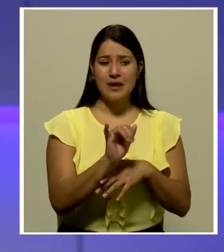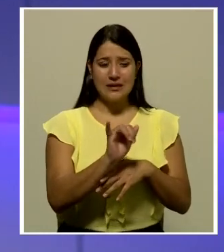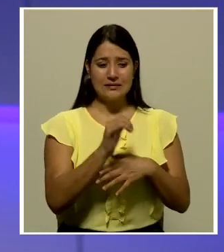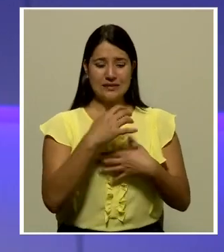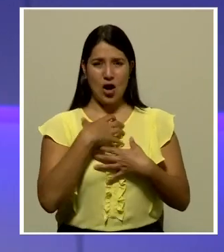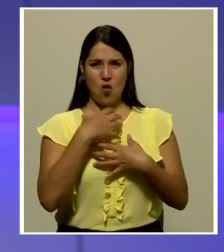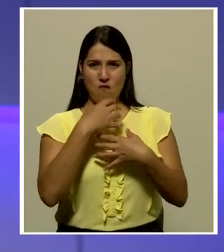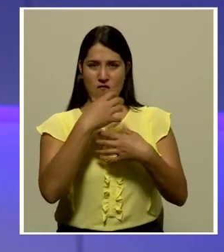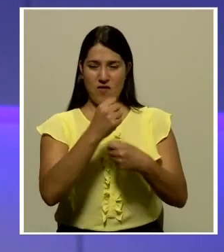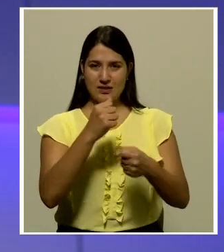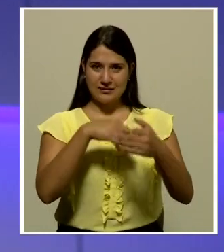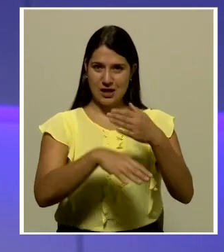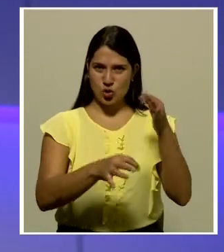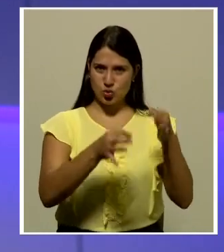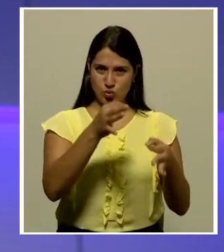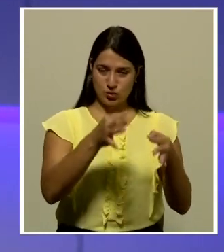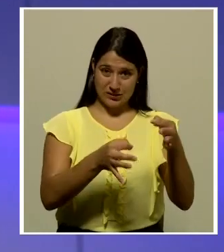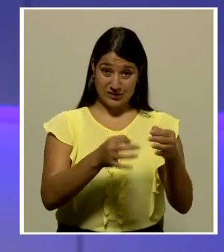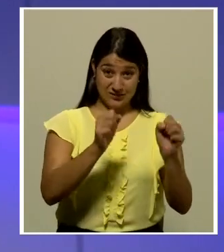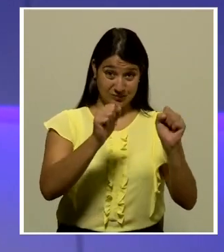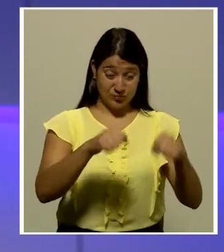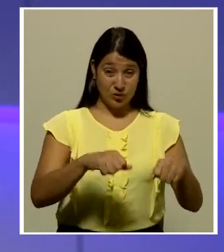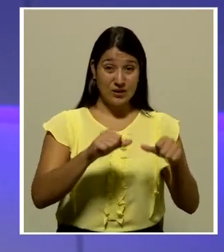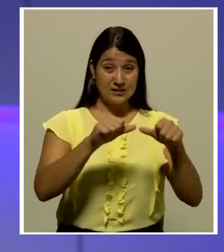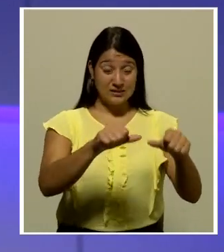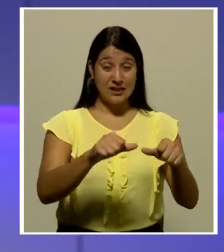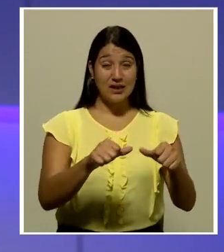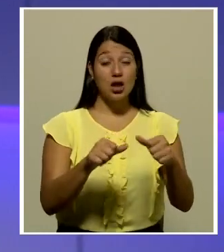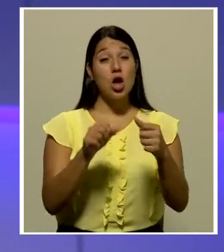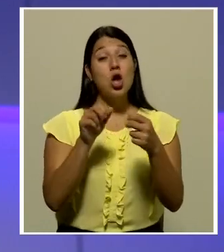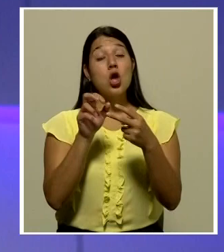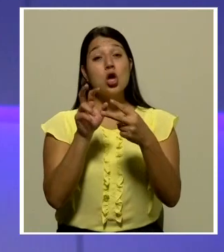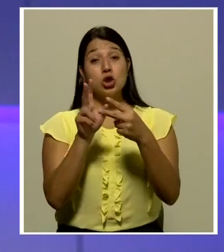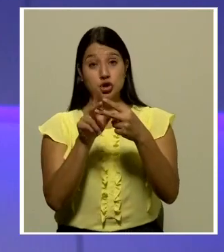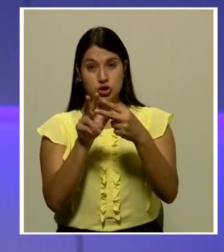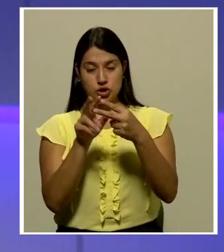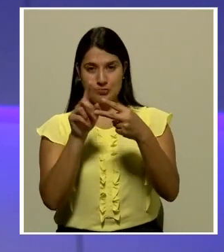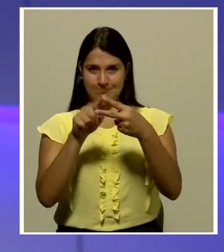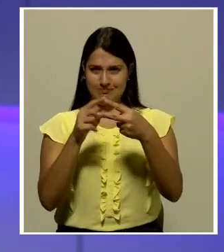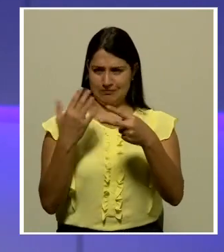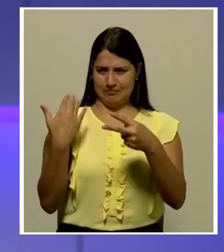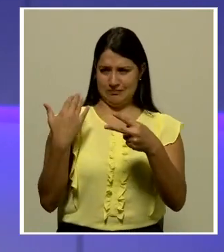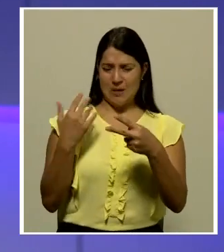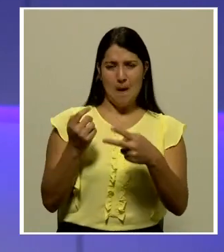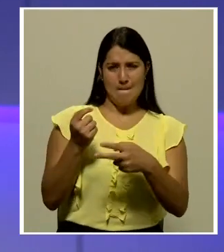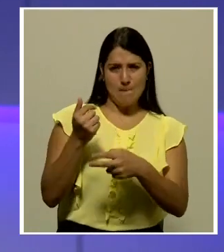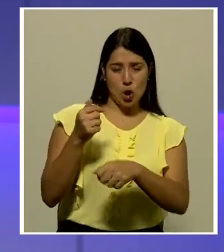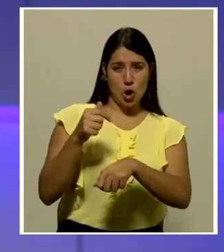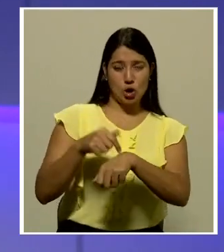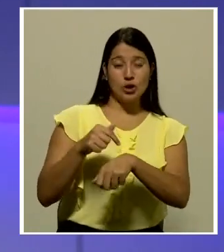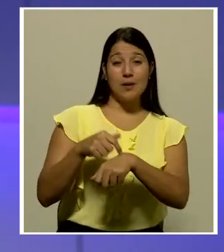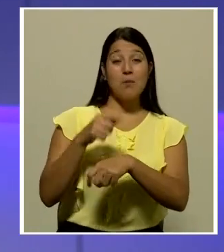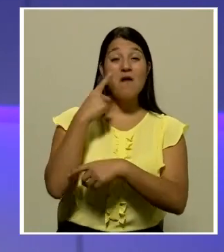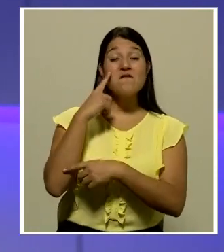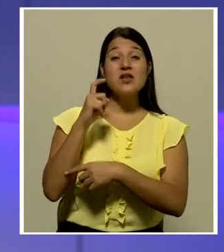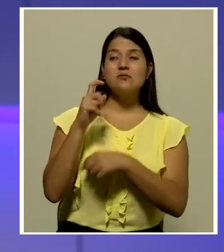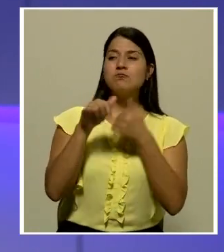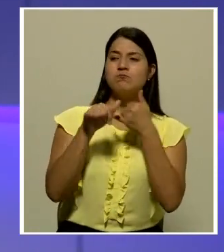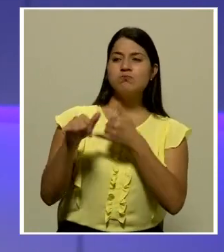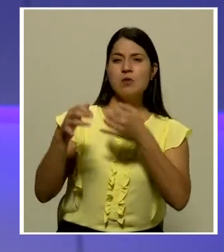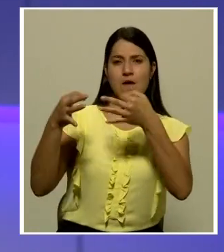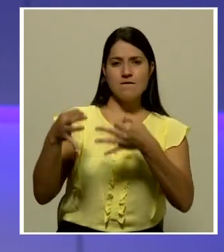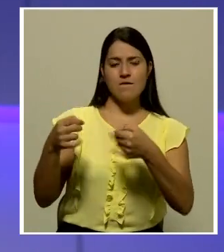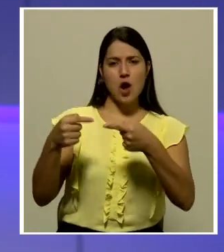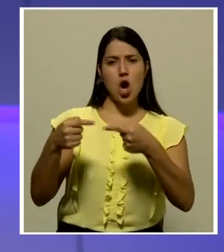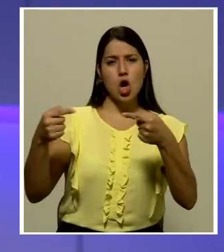en la justicia. Dos hechos sobre el tema. Hace pocos días la Fiscalía presentó acusación formal contra el